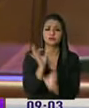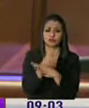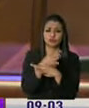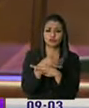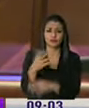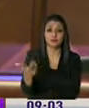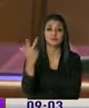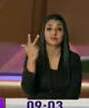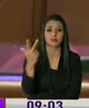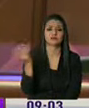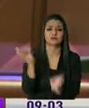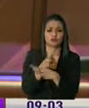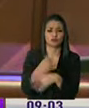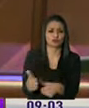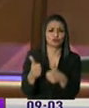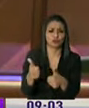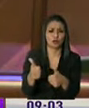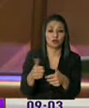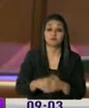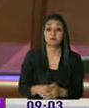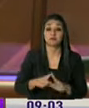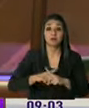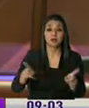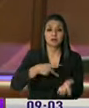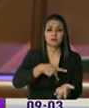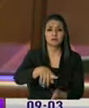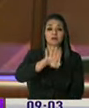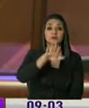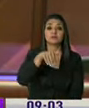apenas tres están en funcionamiento. Nos costaron más de